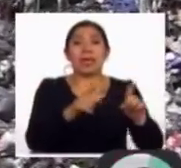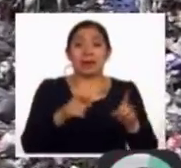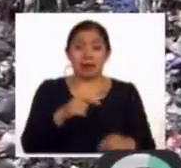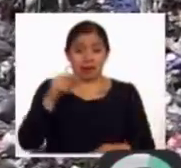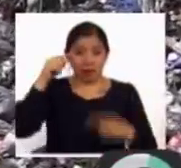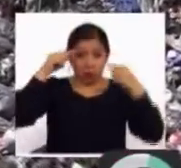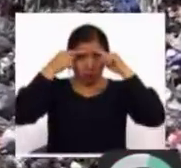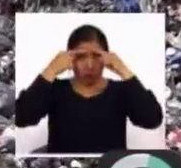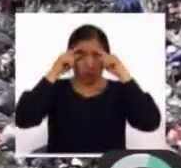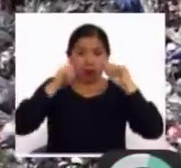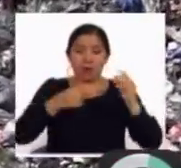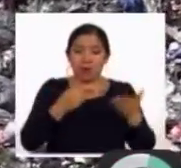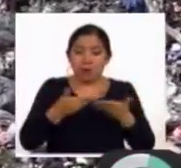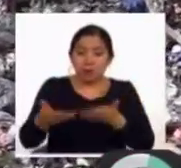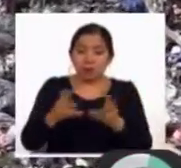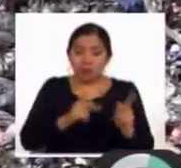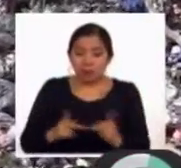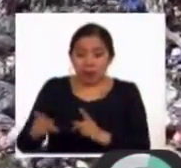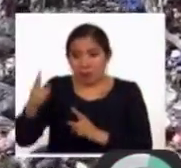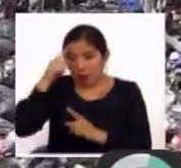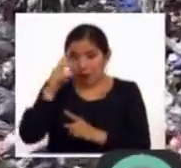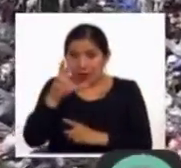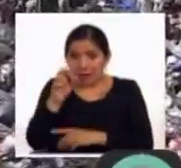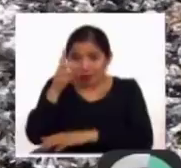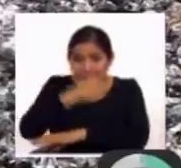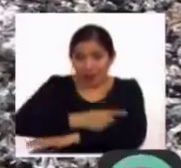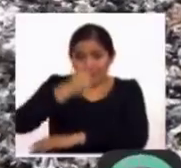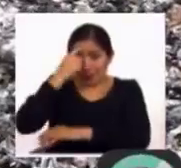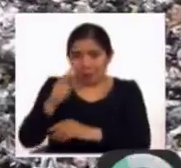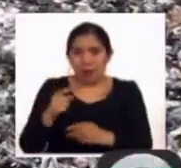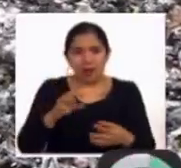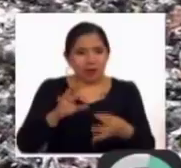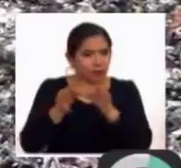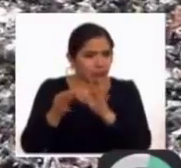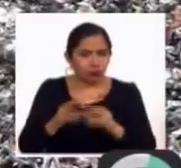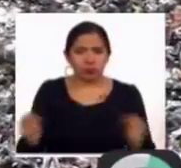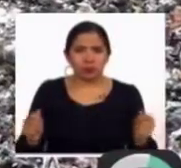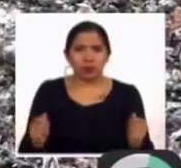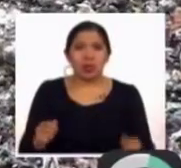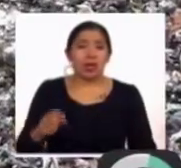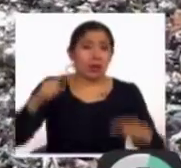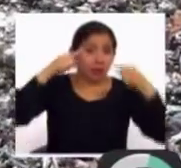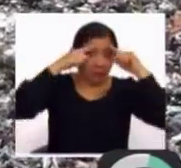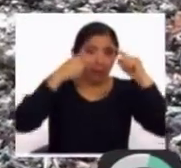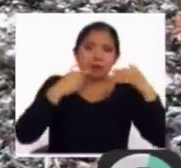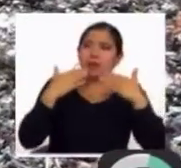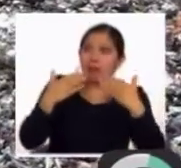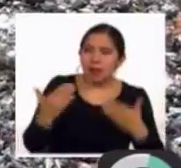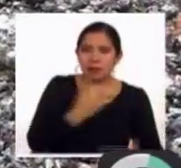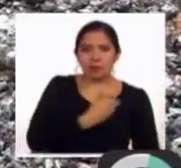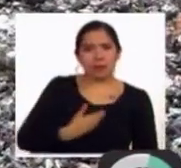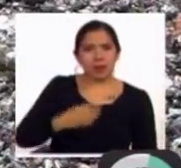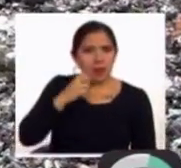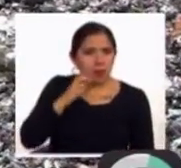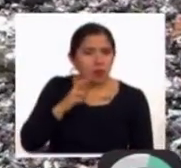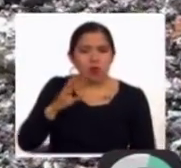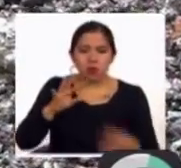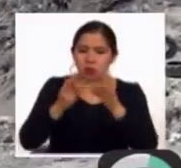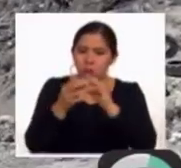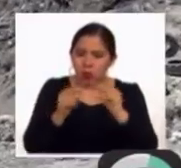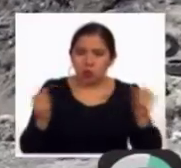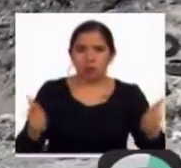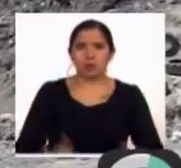en 30 días calendario. Revilla agradeció la intervención del presidente Evo Morales para dar solución a este problema de los residuos.